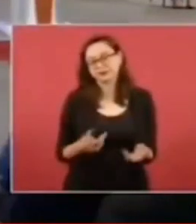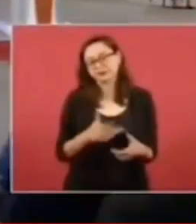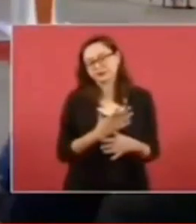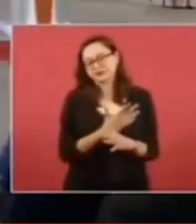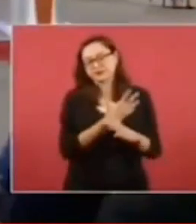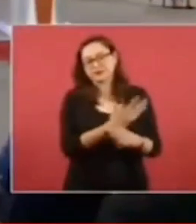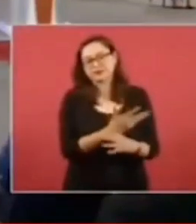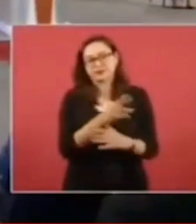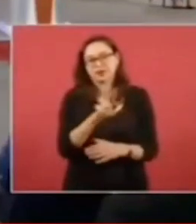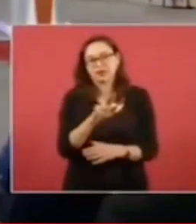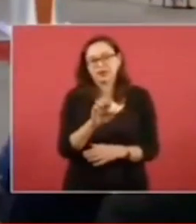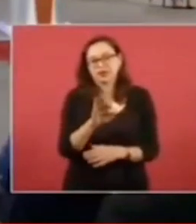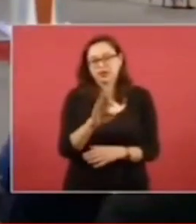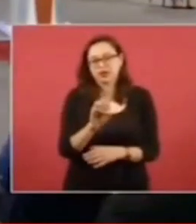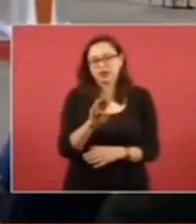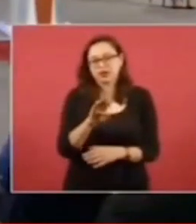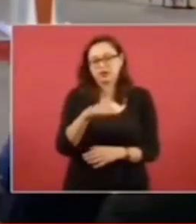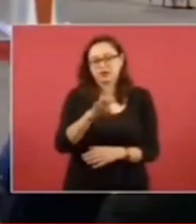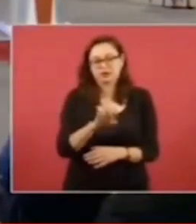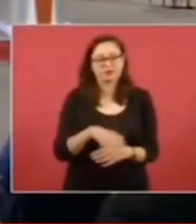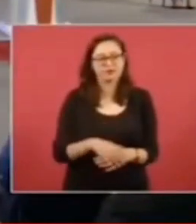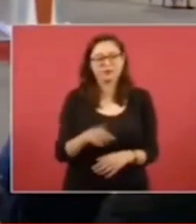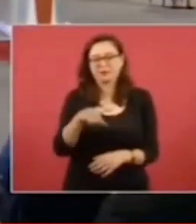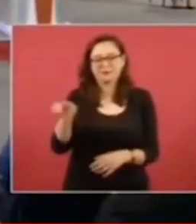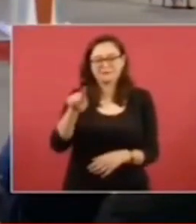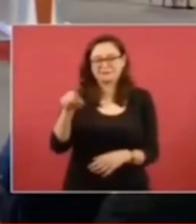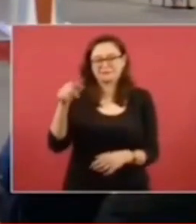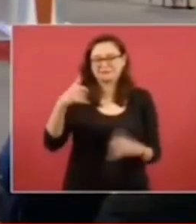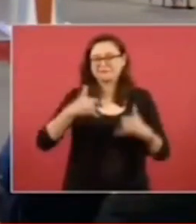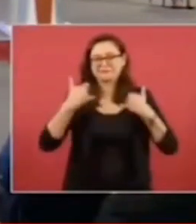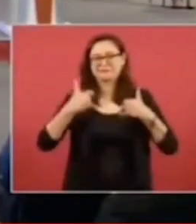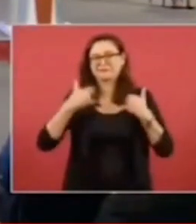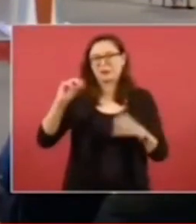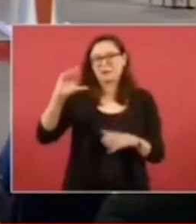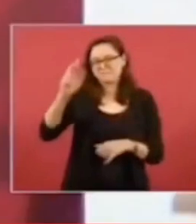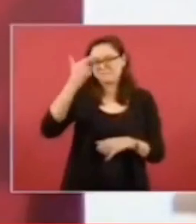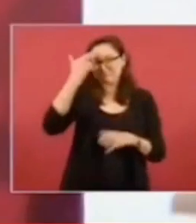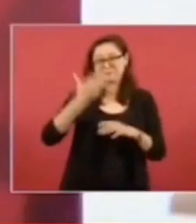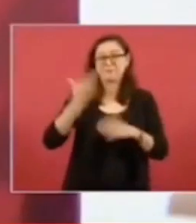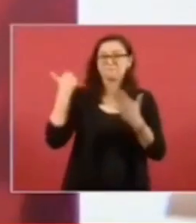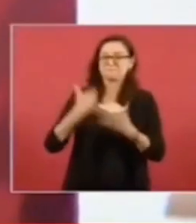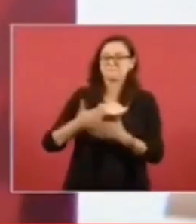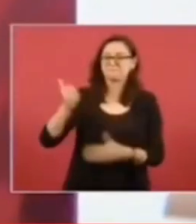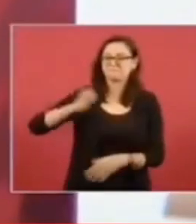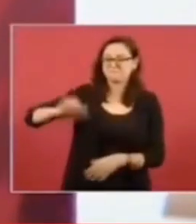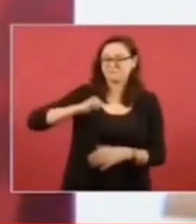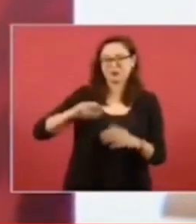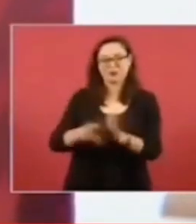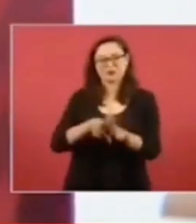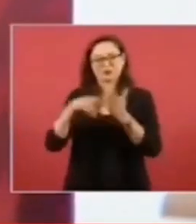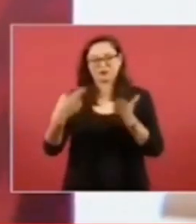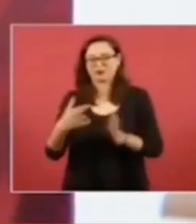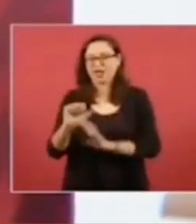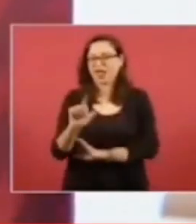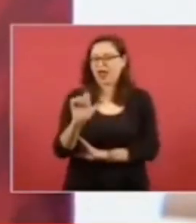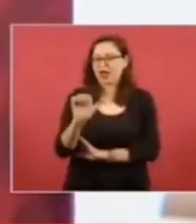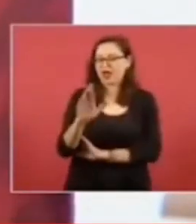Los jóvenes no saben de la revista Alarma. Un día vamos a hablar de esa revista. Es interesante.